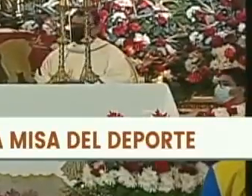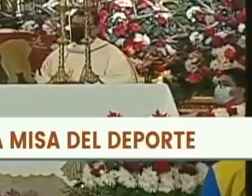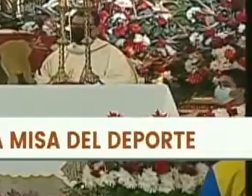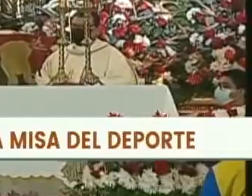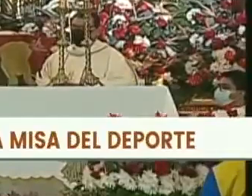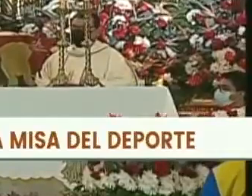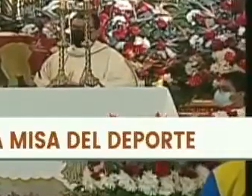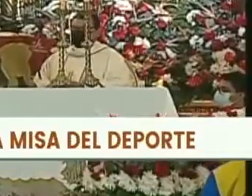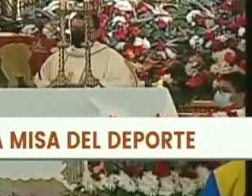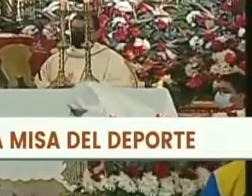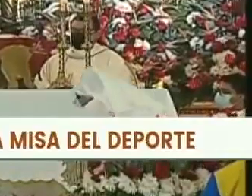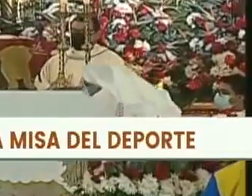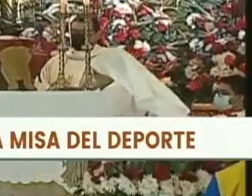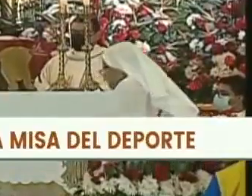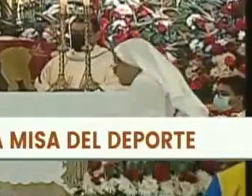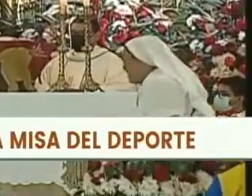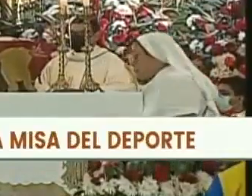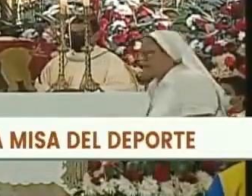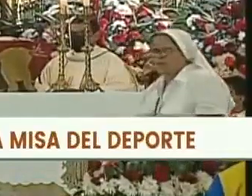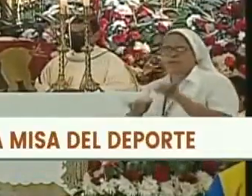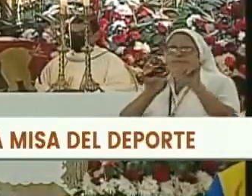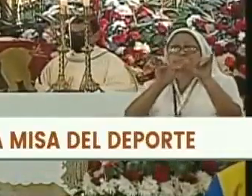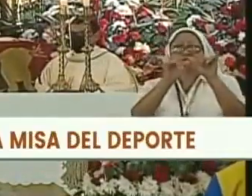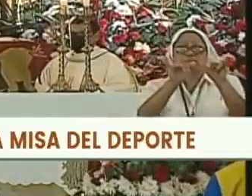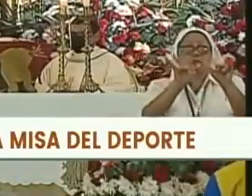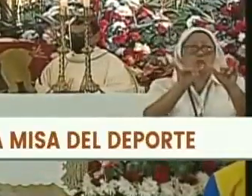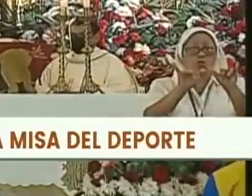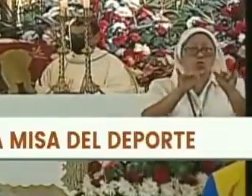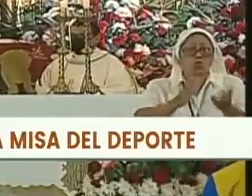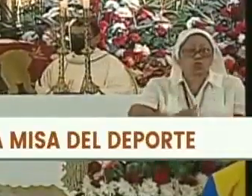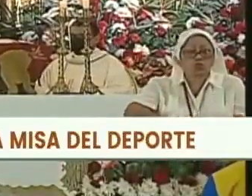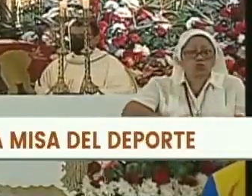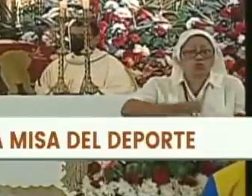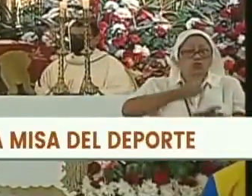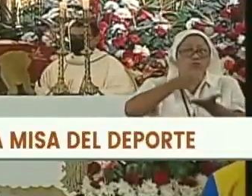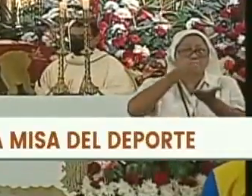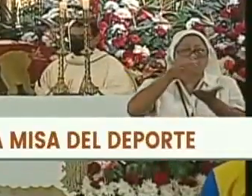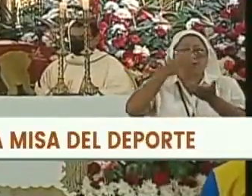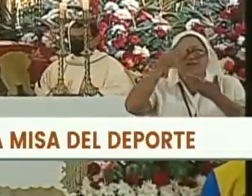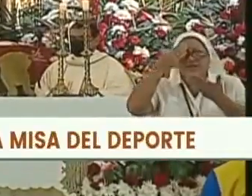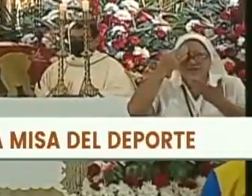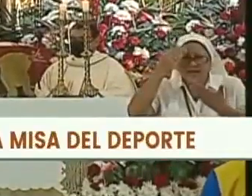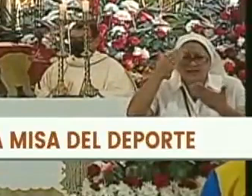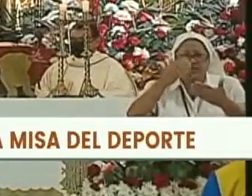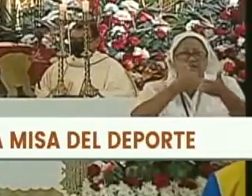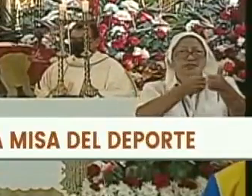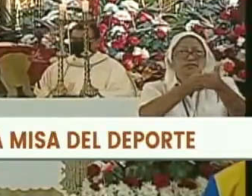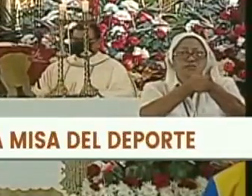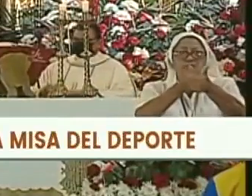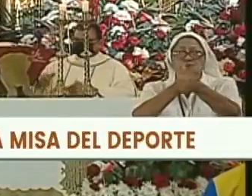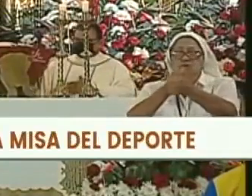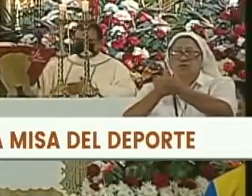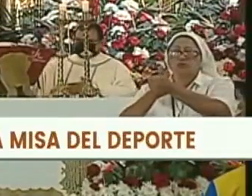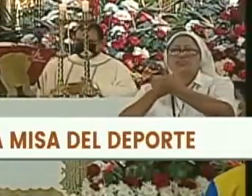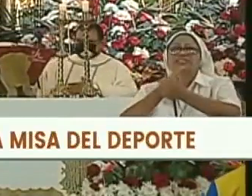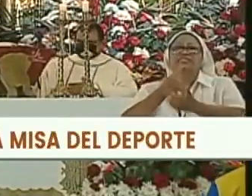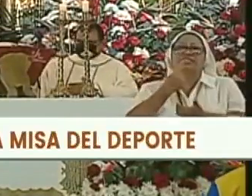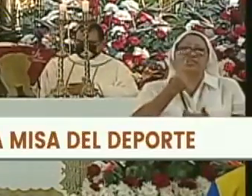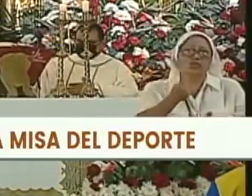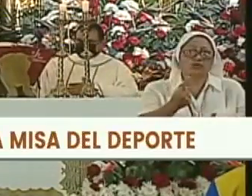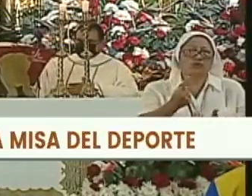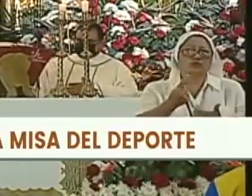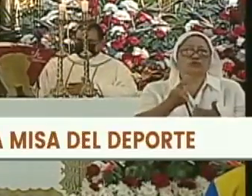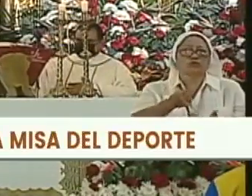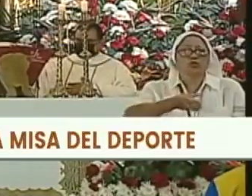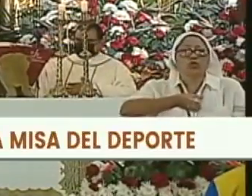del mismo modo que va a dar la cena tomó el cáliz y dándote Gracias de nuevo lo pasó a sus discípulos diciendo tomen